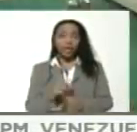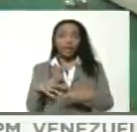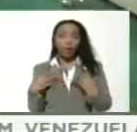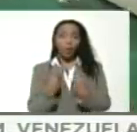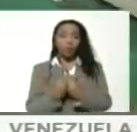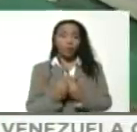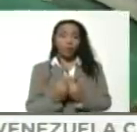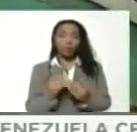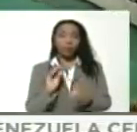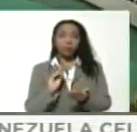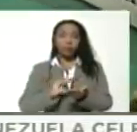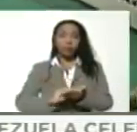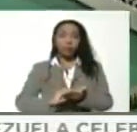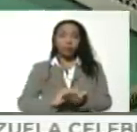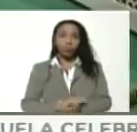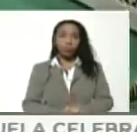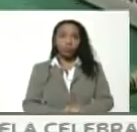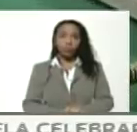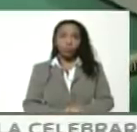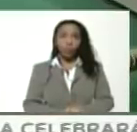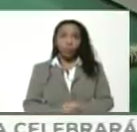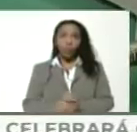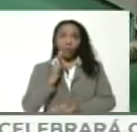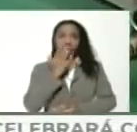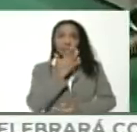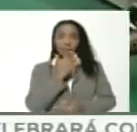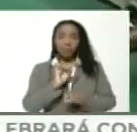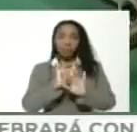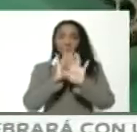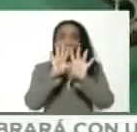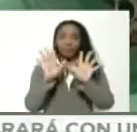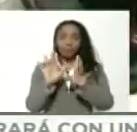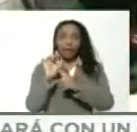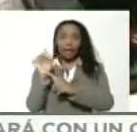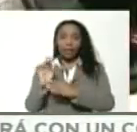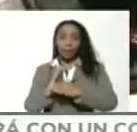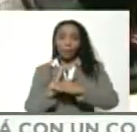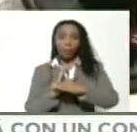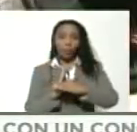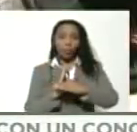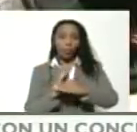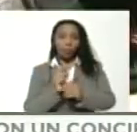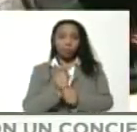va a colocarle un cristal. Ahí se detiene esperando.